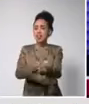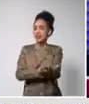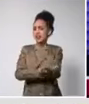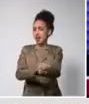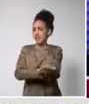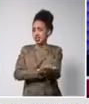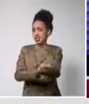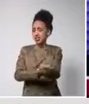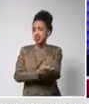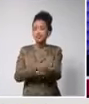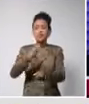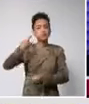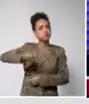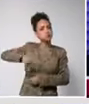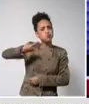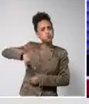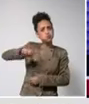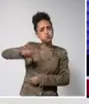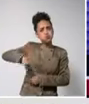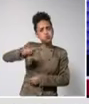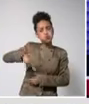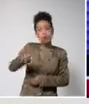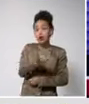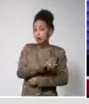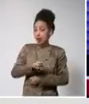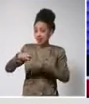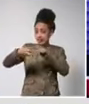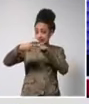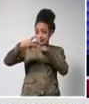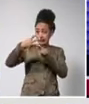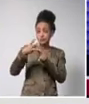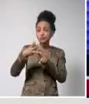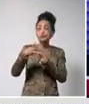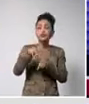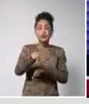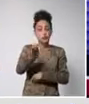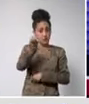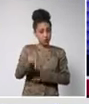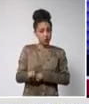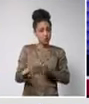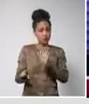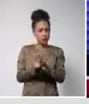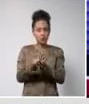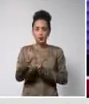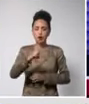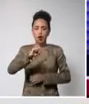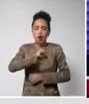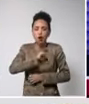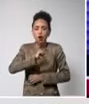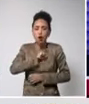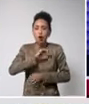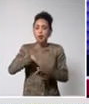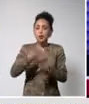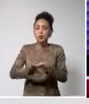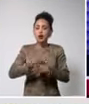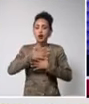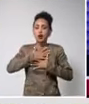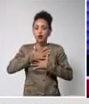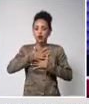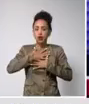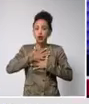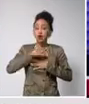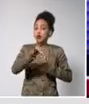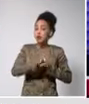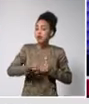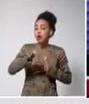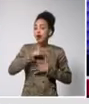y obesidad. Este paciente comenzó inicialmente con tos y falta de aire, fue